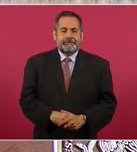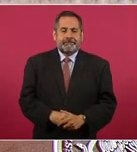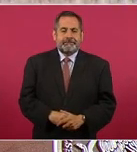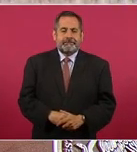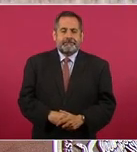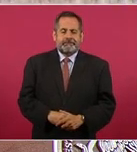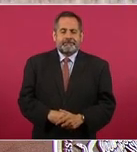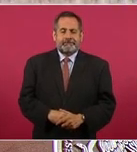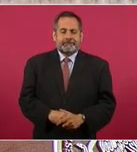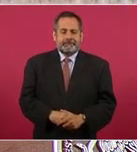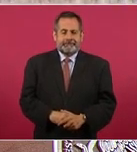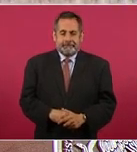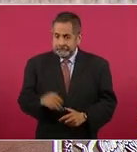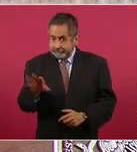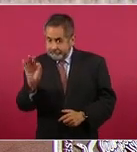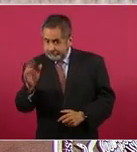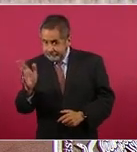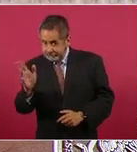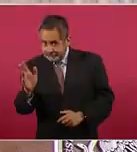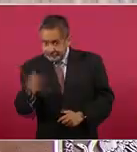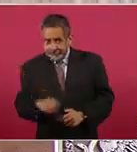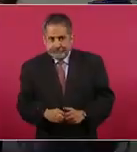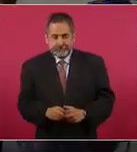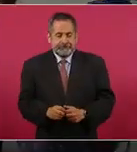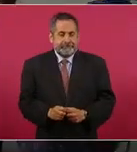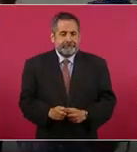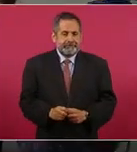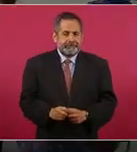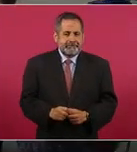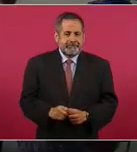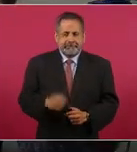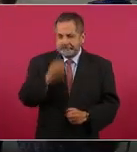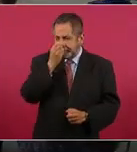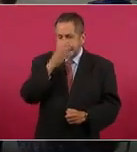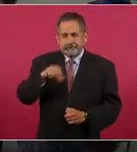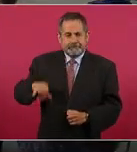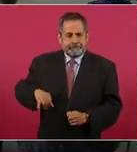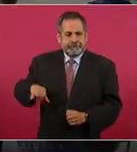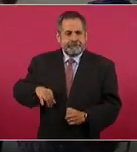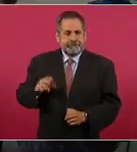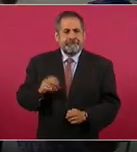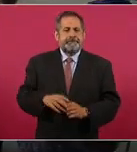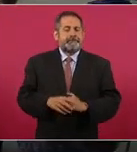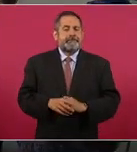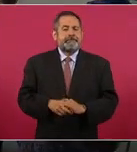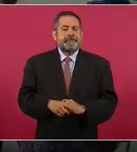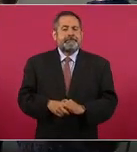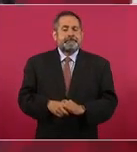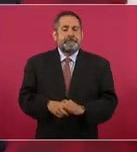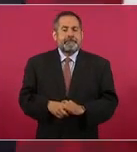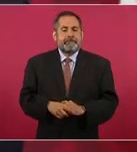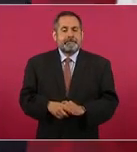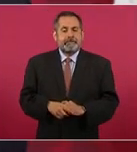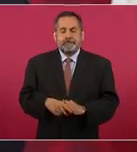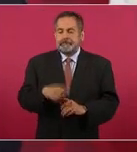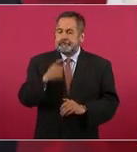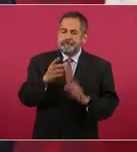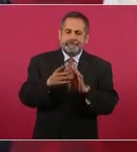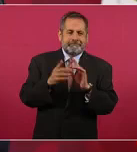¿Sí se lo encontraron? Es que está interesante porque eso es más